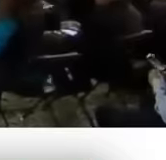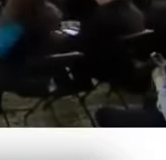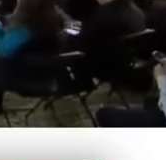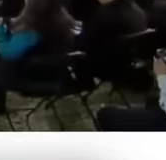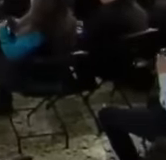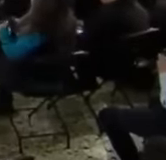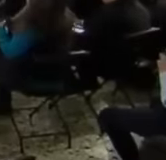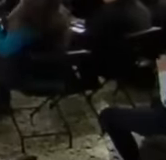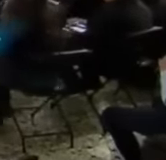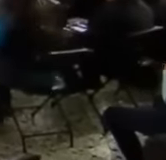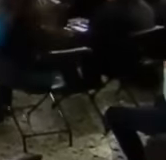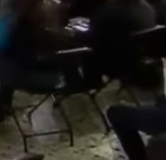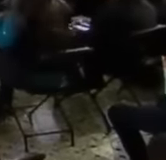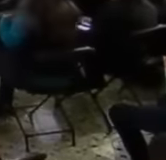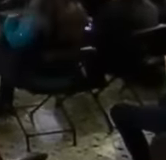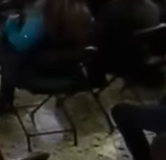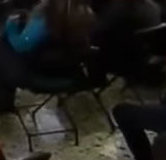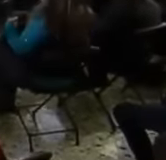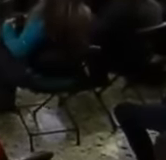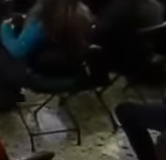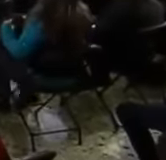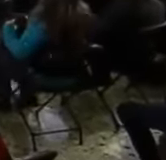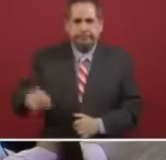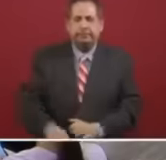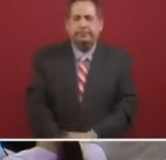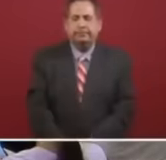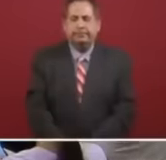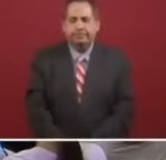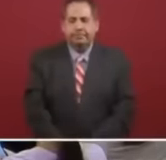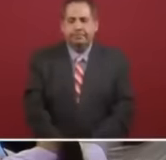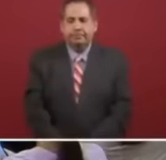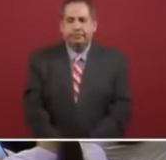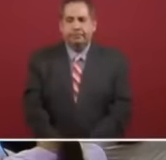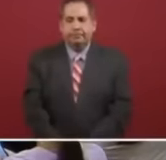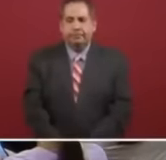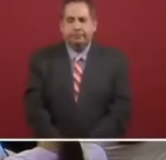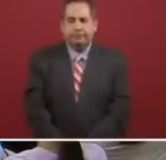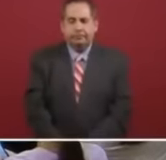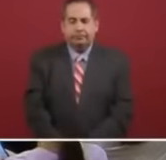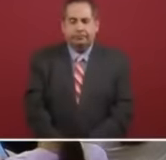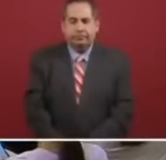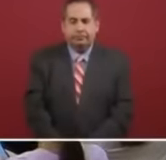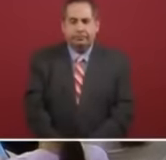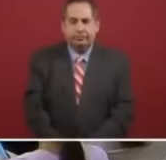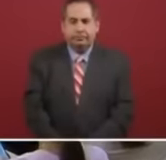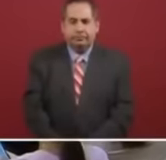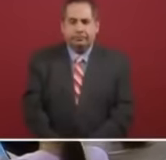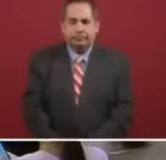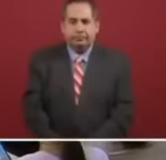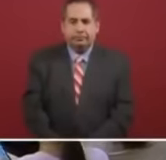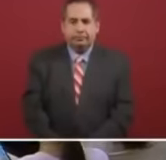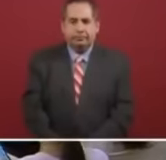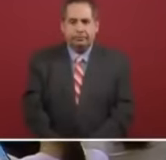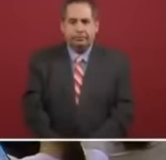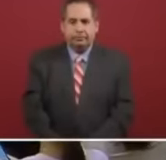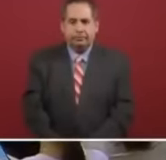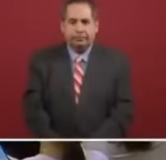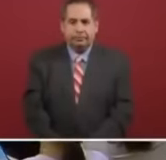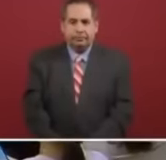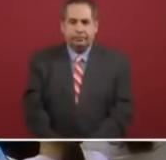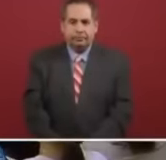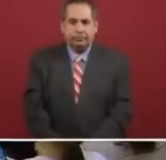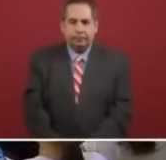Recordemos ese emotivo momento cuando el presidente López Obrador celebró el primer Día de las Madres en Palacio